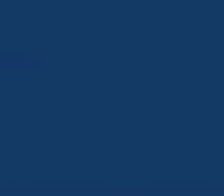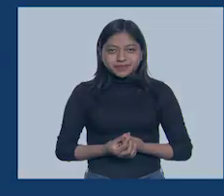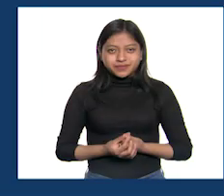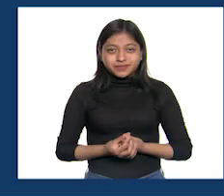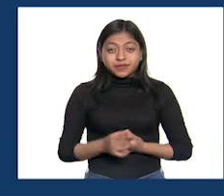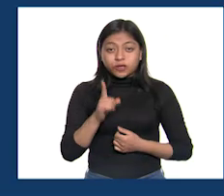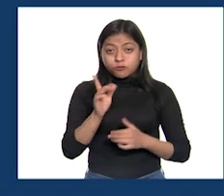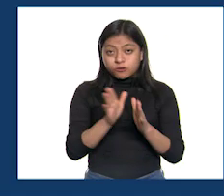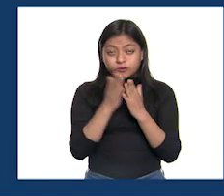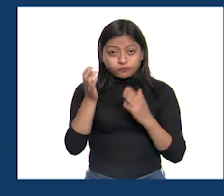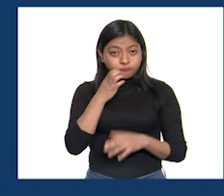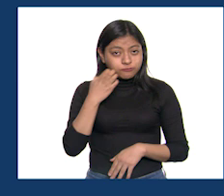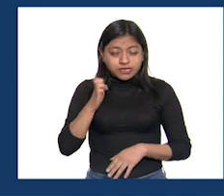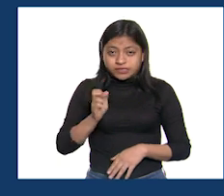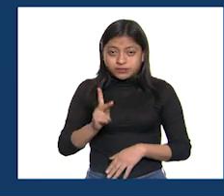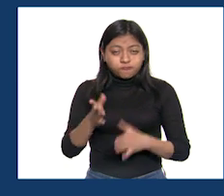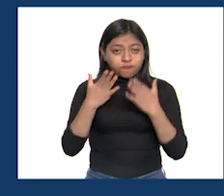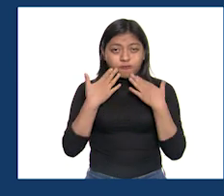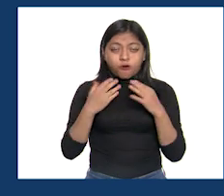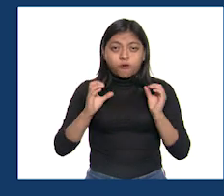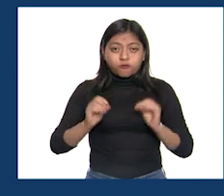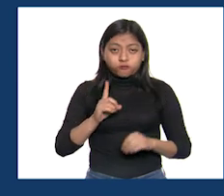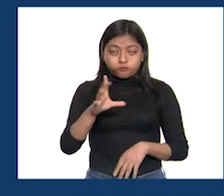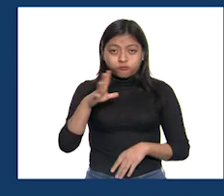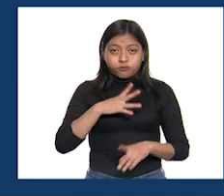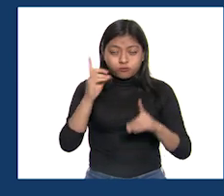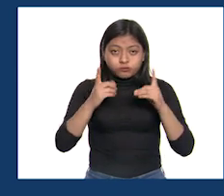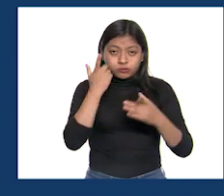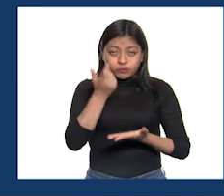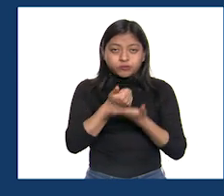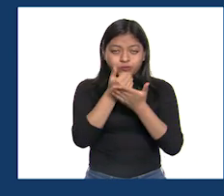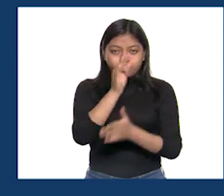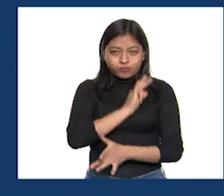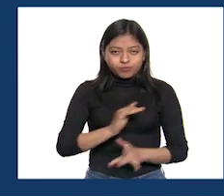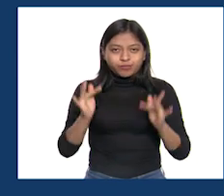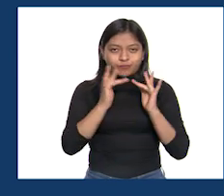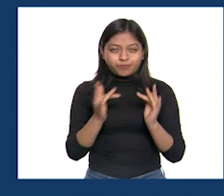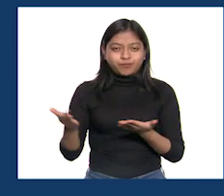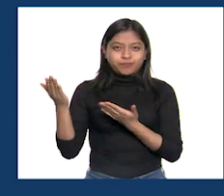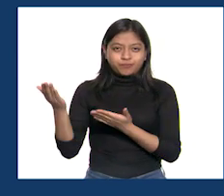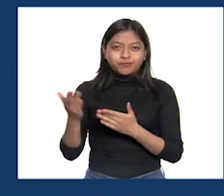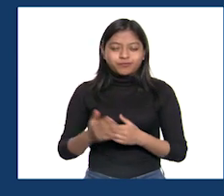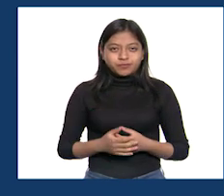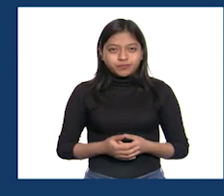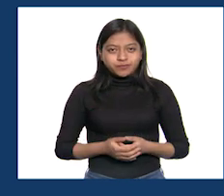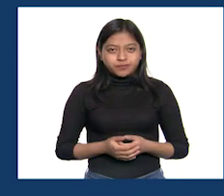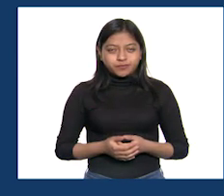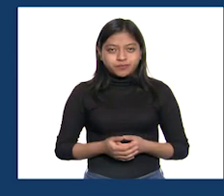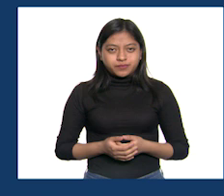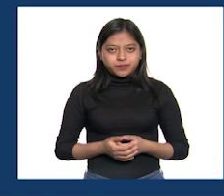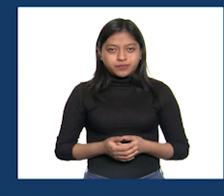Si no tienes el libro de texto o necesitas ayuda para responder las preguntas, contáctanos.